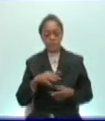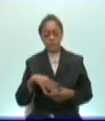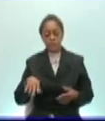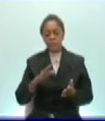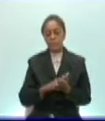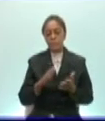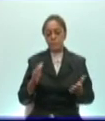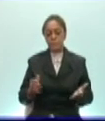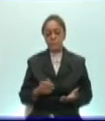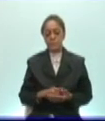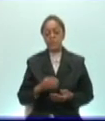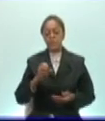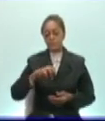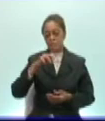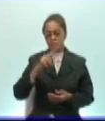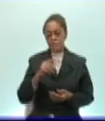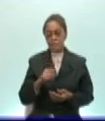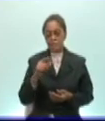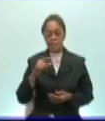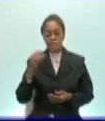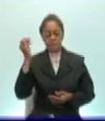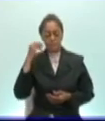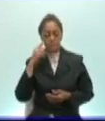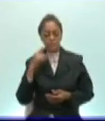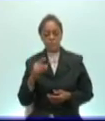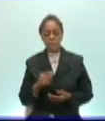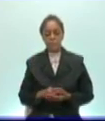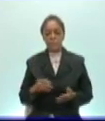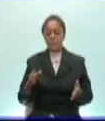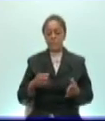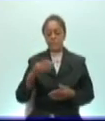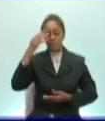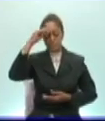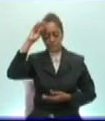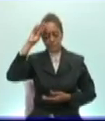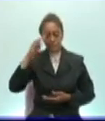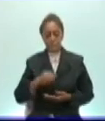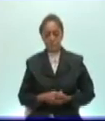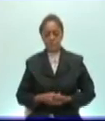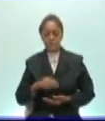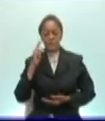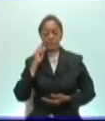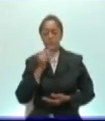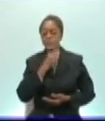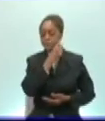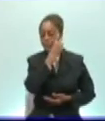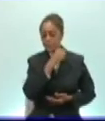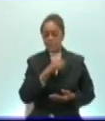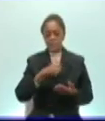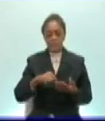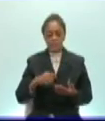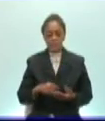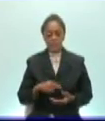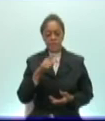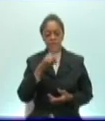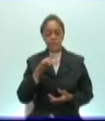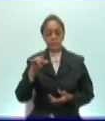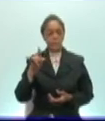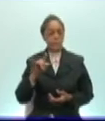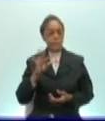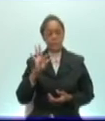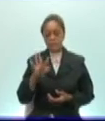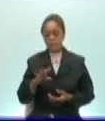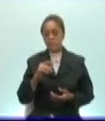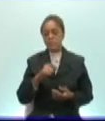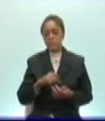periódico de Manufacturer, que nosotros conocemos como Vindicación de Cuba. De José Martí, la carta que envía en el año 94 al general